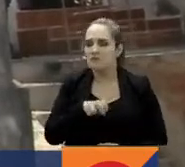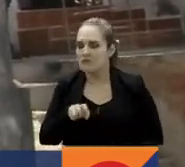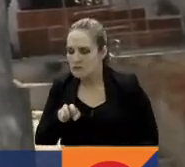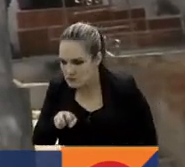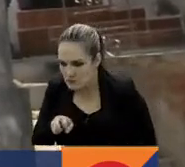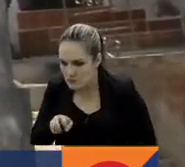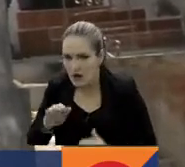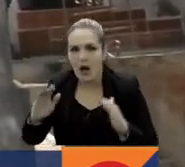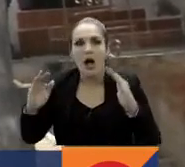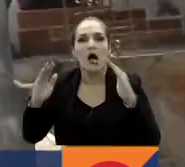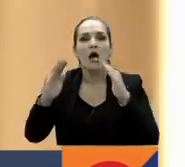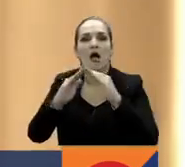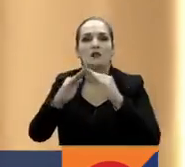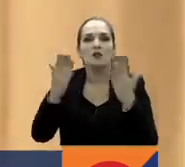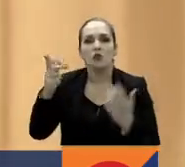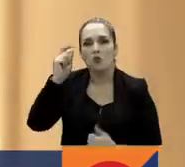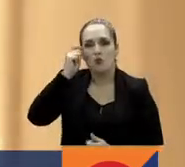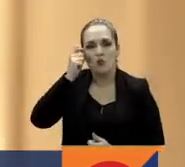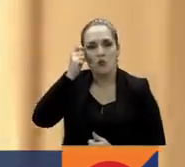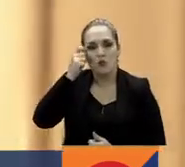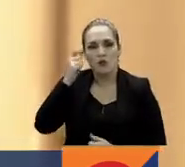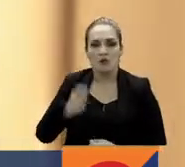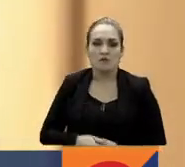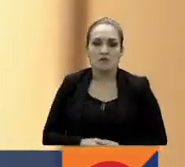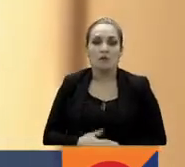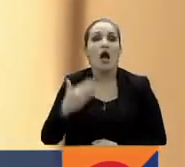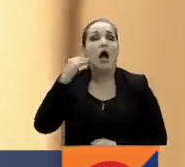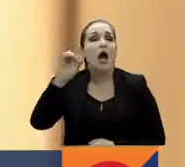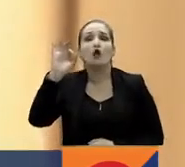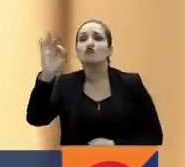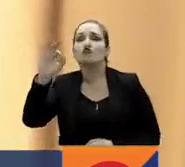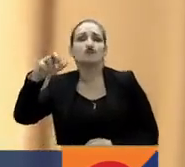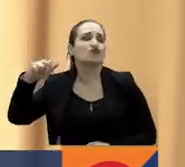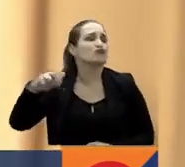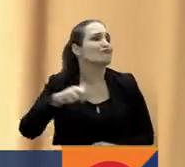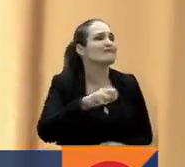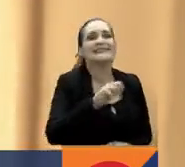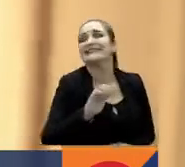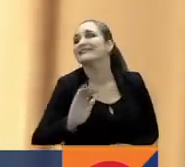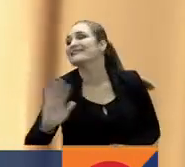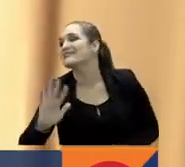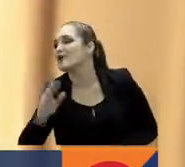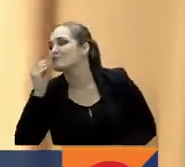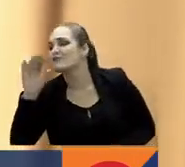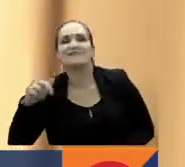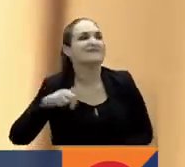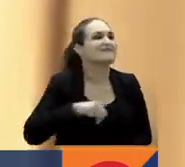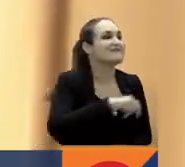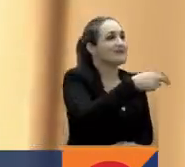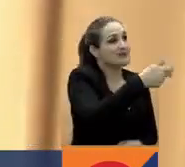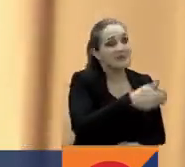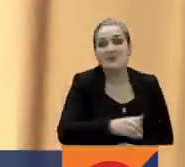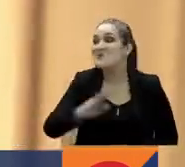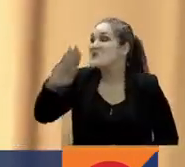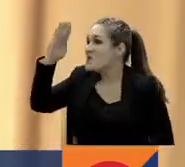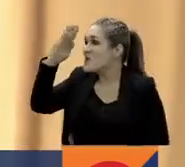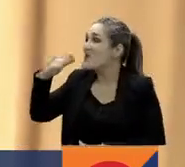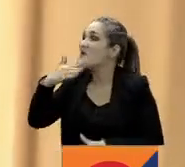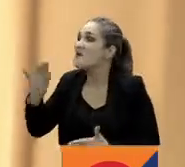del barrio Alto Bonito de Buga. Ya salía y se despedía de uno, llegaba, bueno, vecina, adiós, vecina, ¿cómo